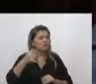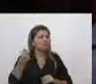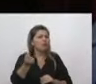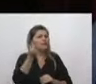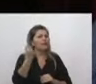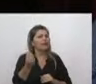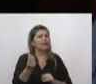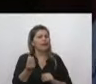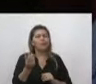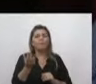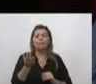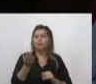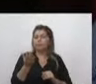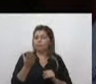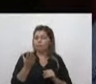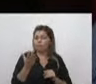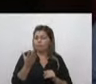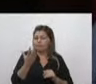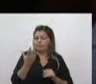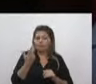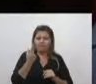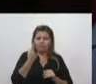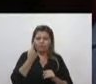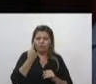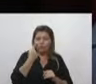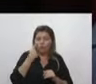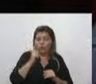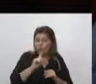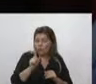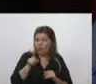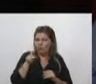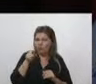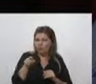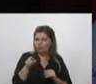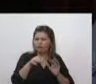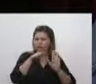todo tipo de teorías conspirativas o cuasi conspirativas.